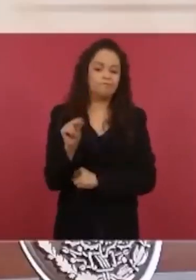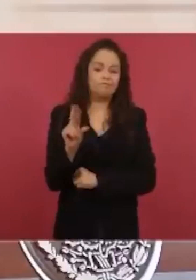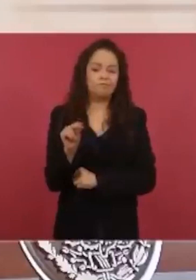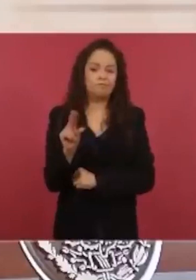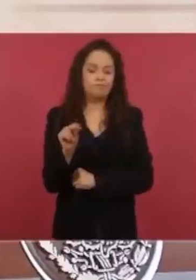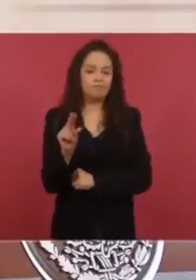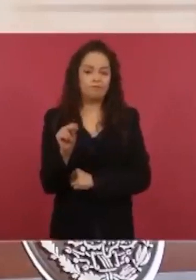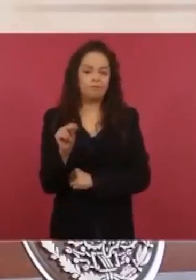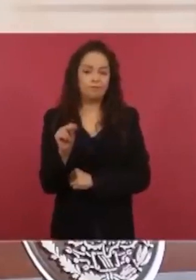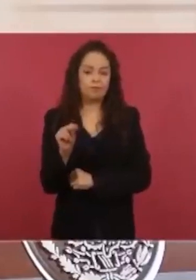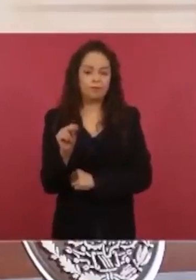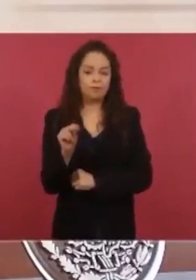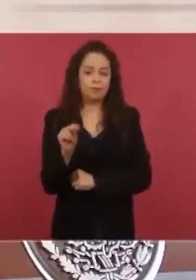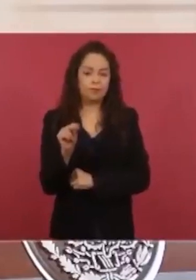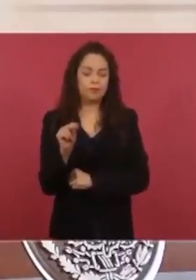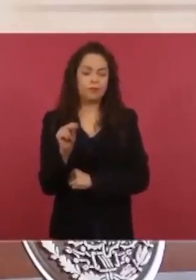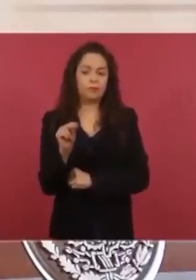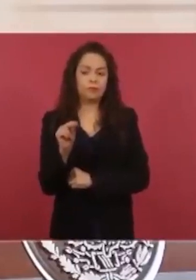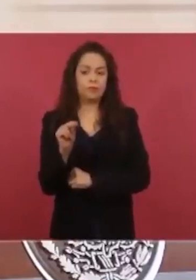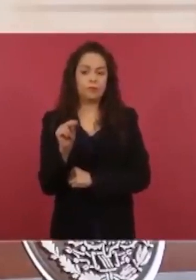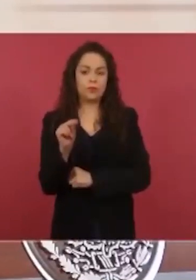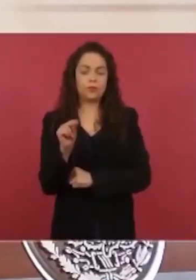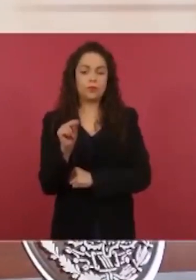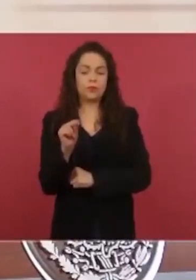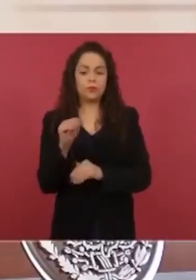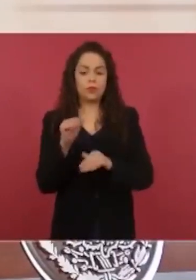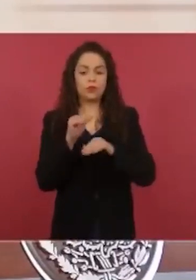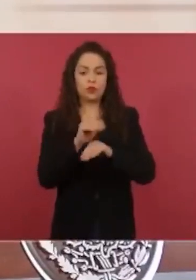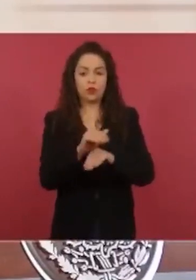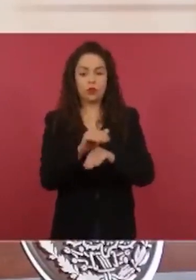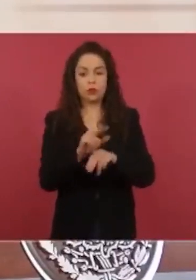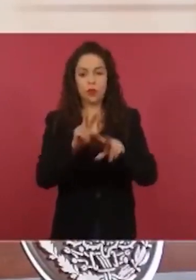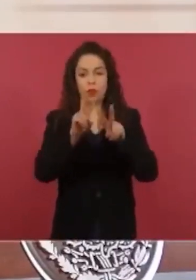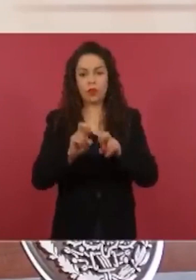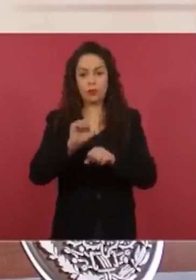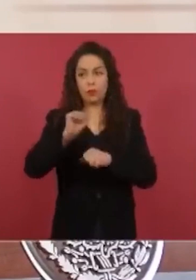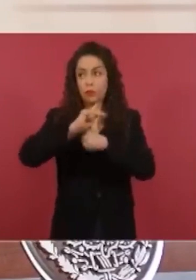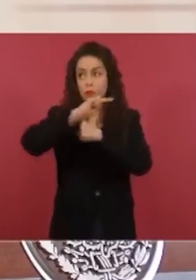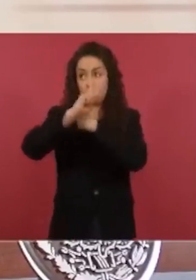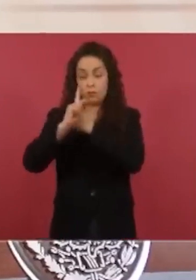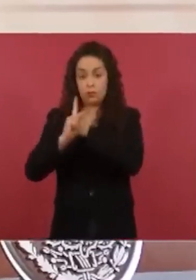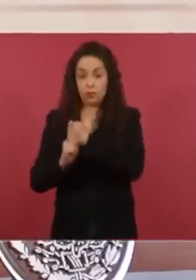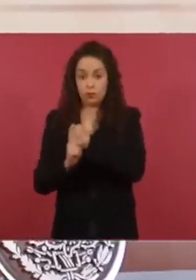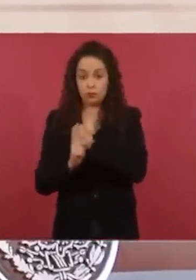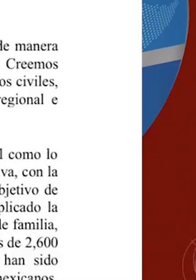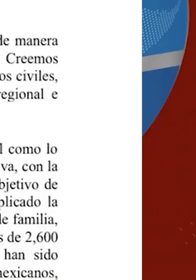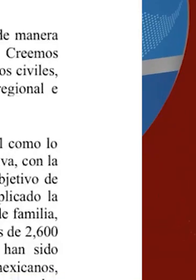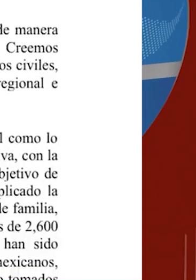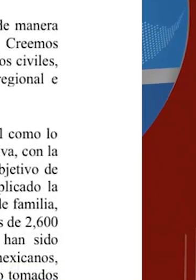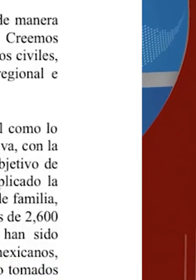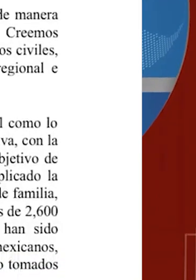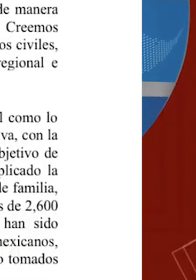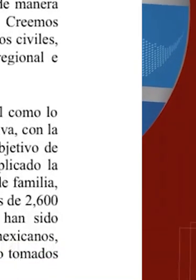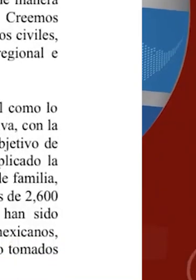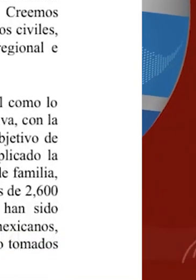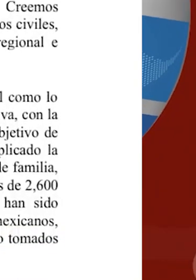que Comenzó desde el sábado 7 de octubre a través de un comunicado la instancia dijo que valoraría que el gobierno de México pudiera considerar